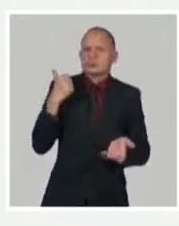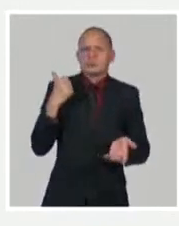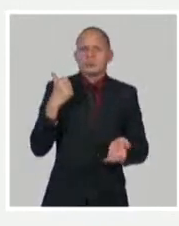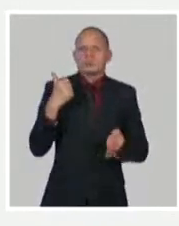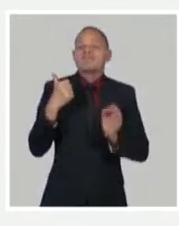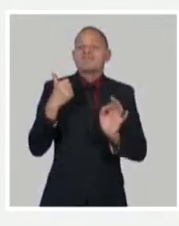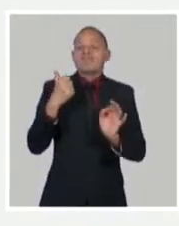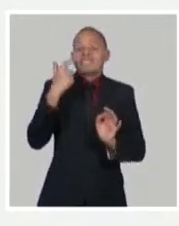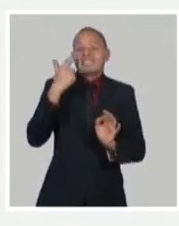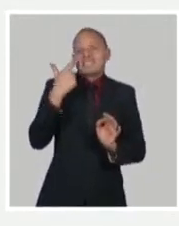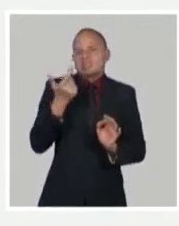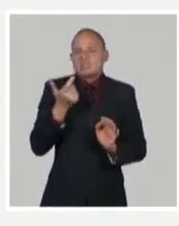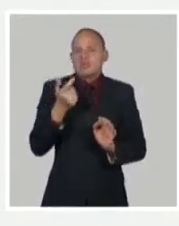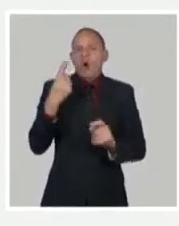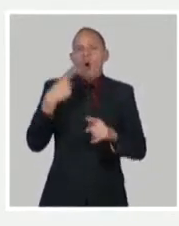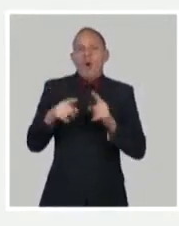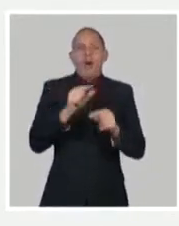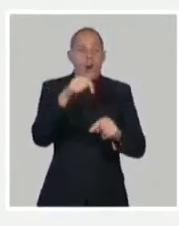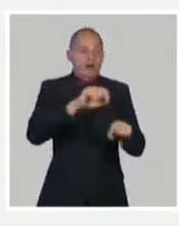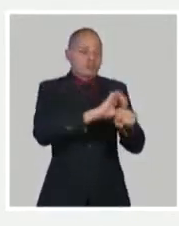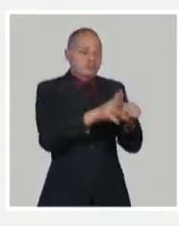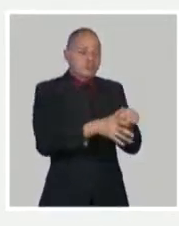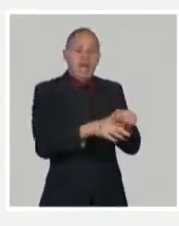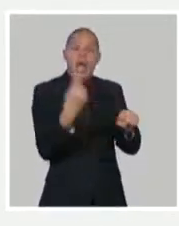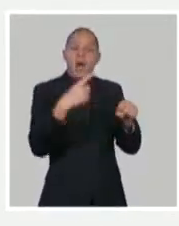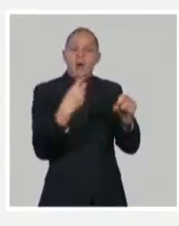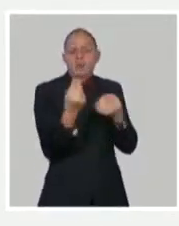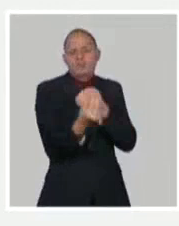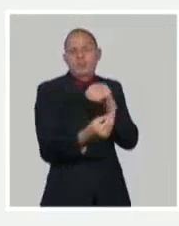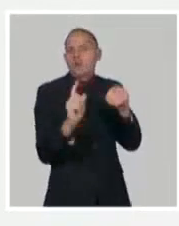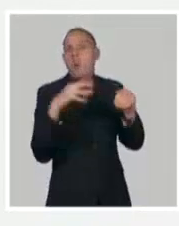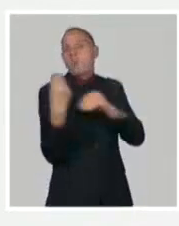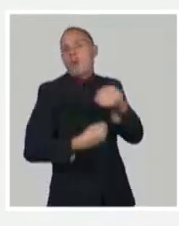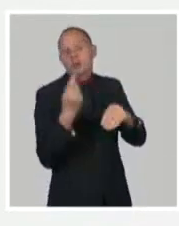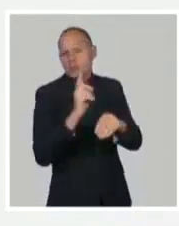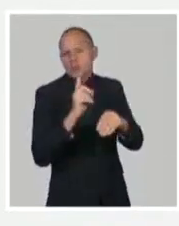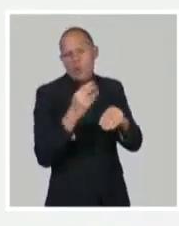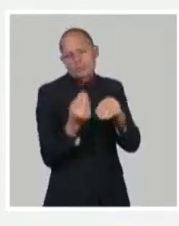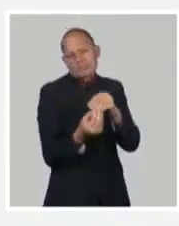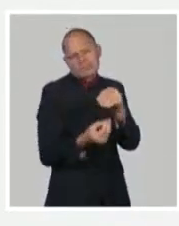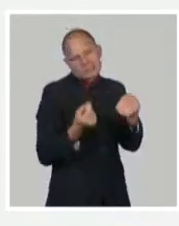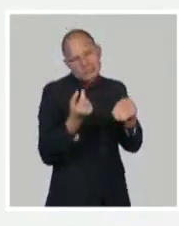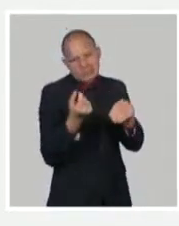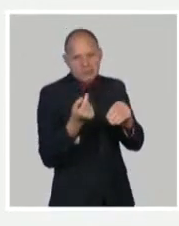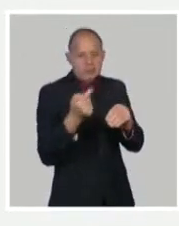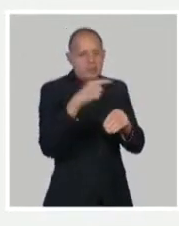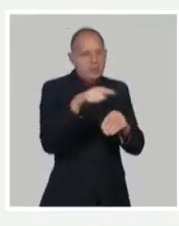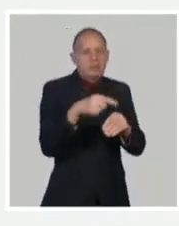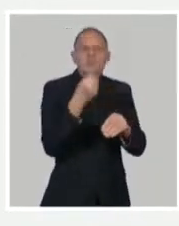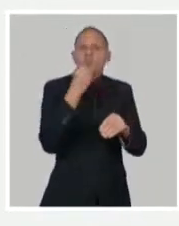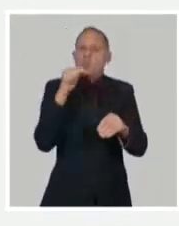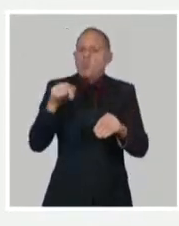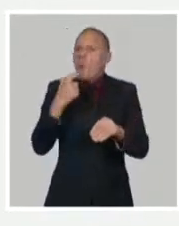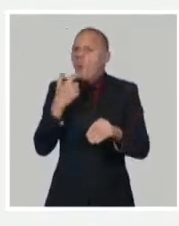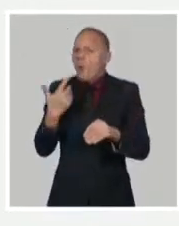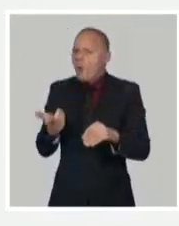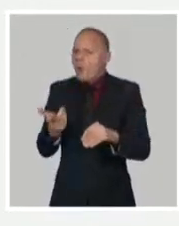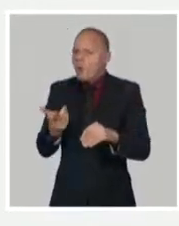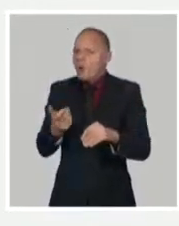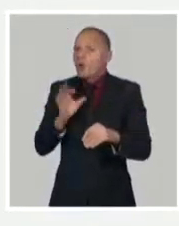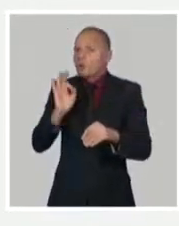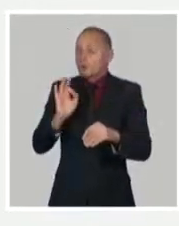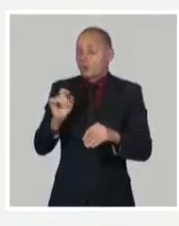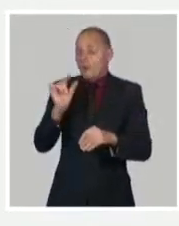la cantidad de anticuerpos neutralizantes que tengan los individuos, sea muy alto. Y eso es muy importante también en convalecientes. Vimos que en la gráfica